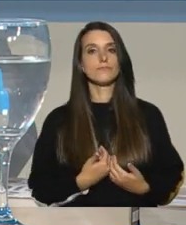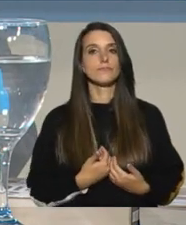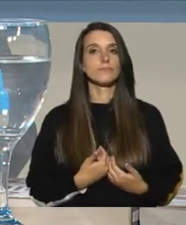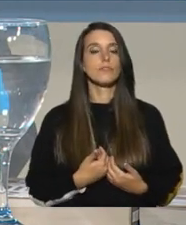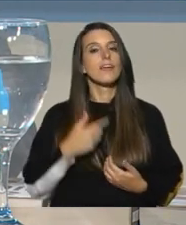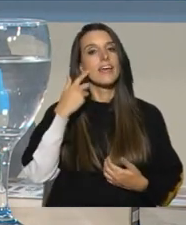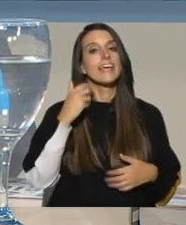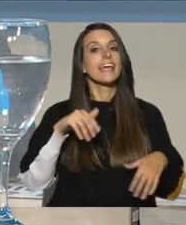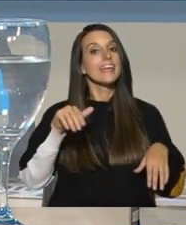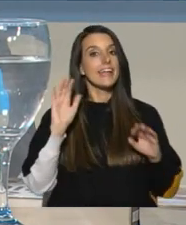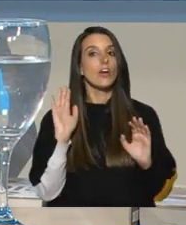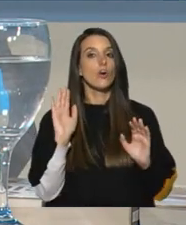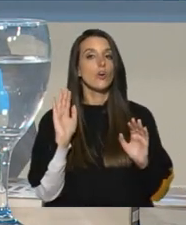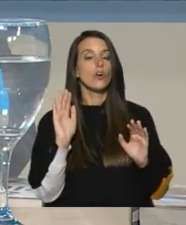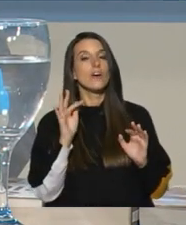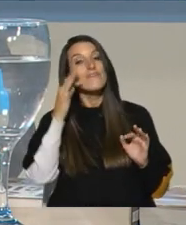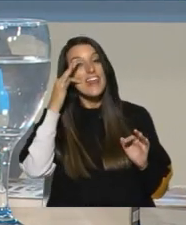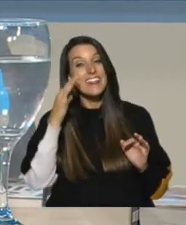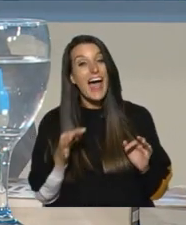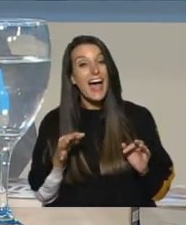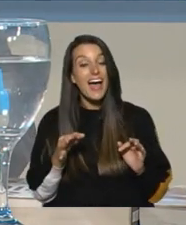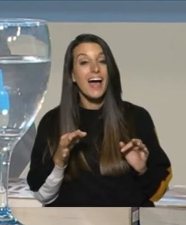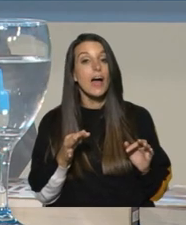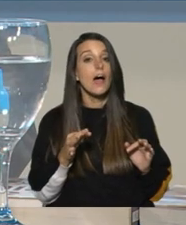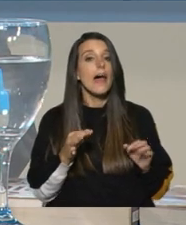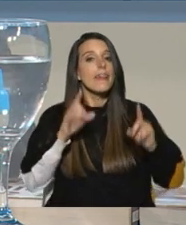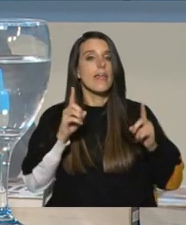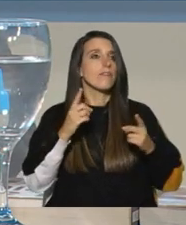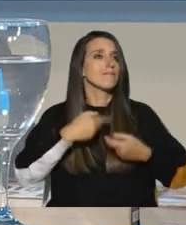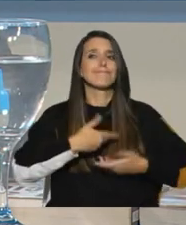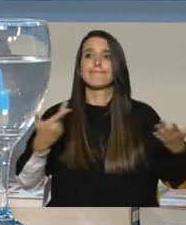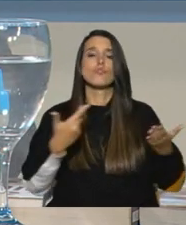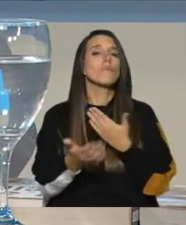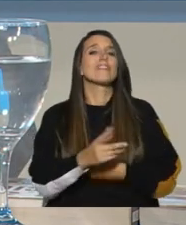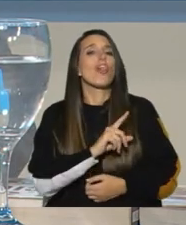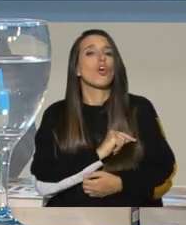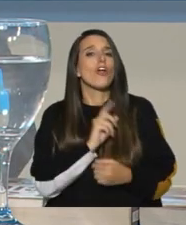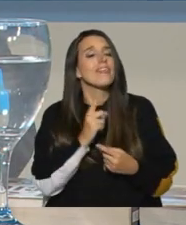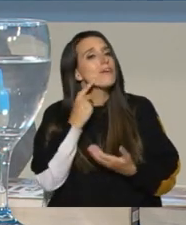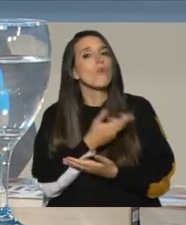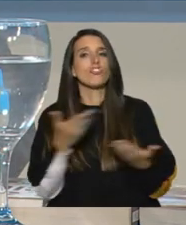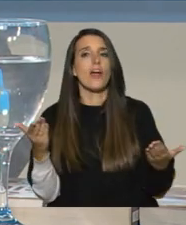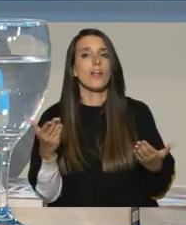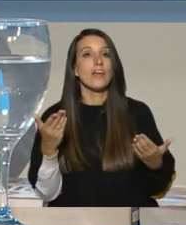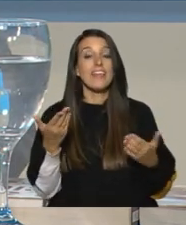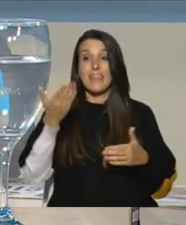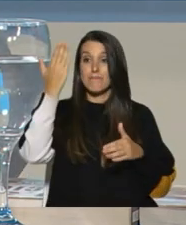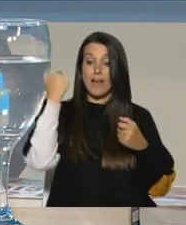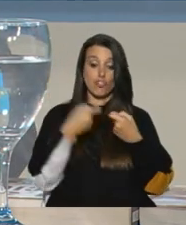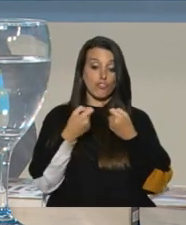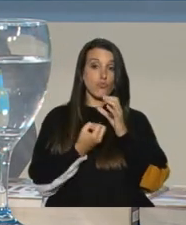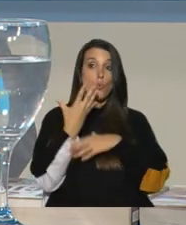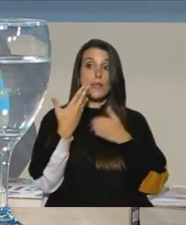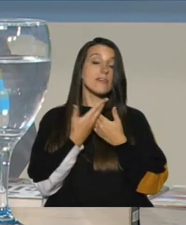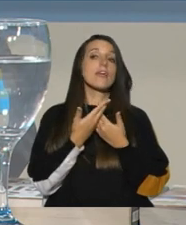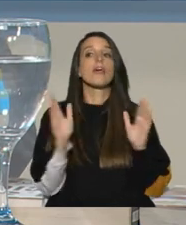Yo creo de que toda la verdad, le duele a quien le duela, tiene que surgir. He estado tratando desde que iniciamos esta asociación de tender